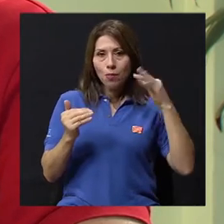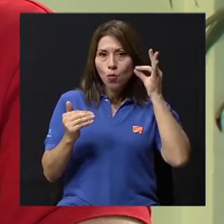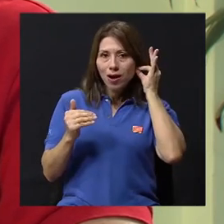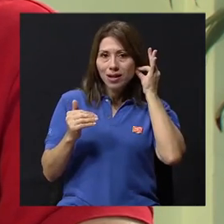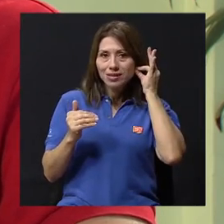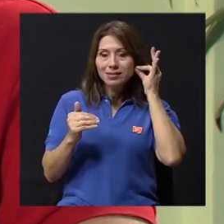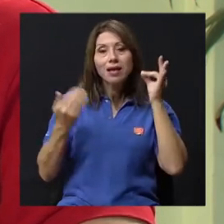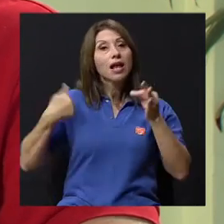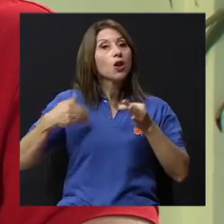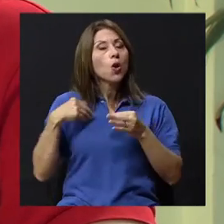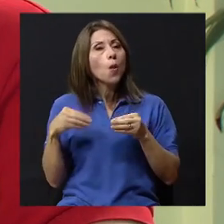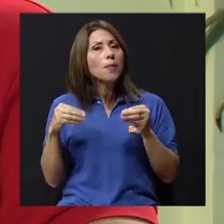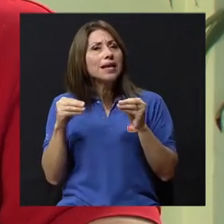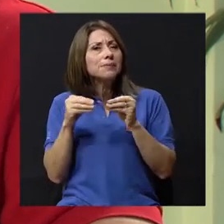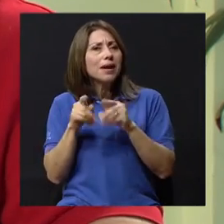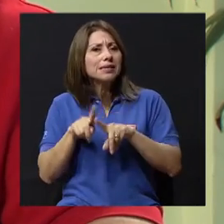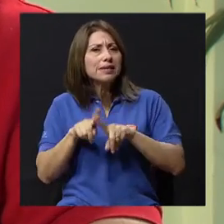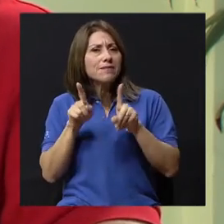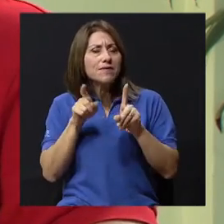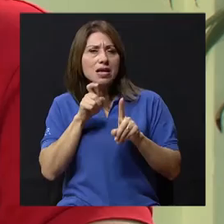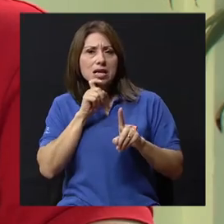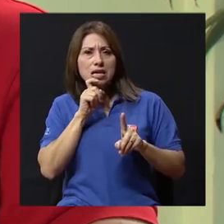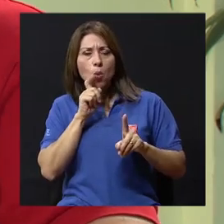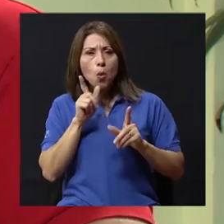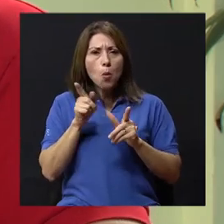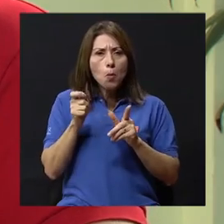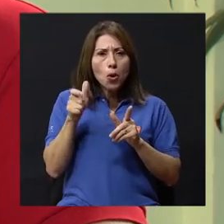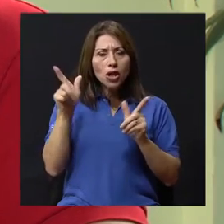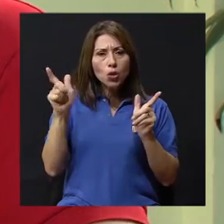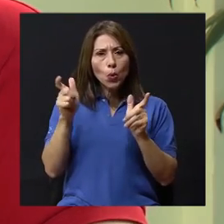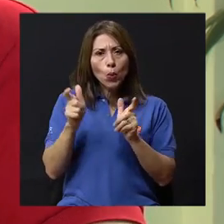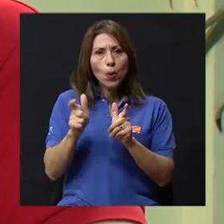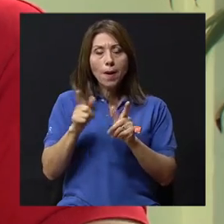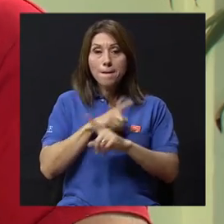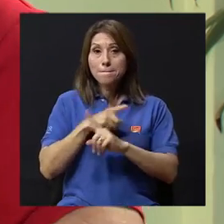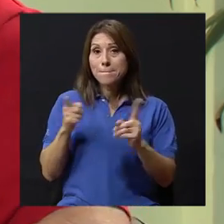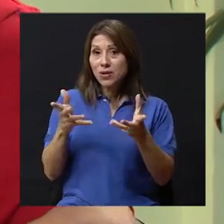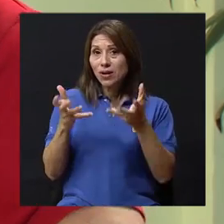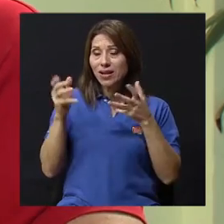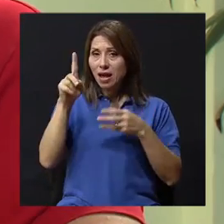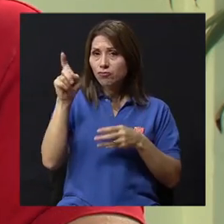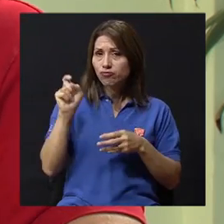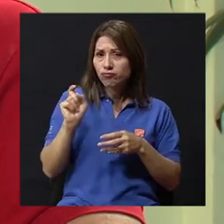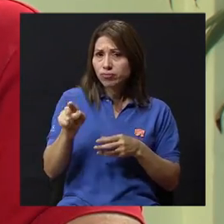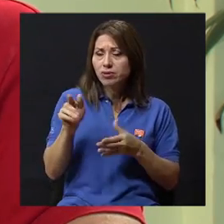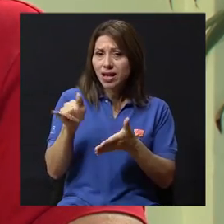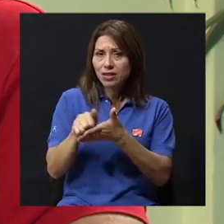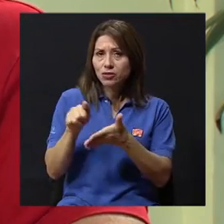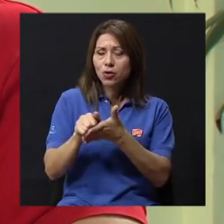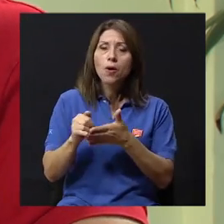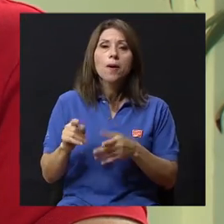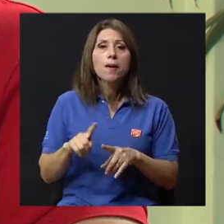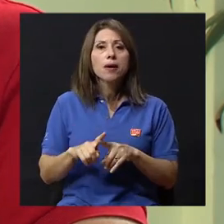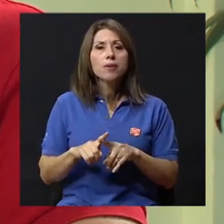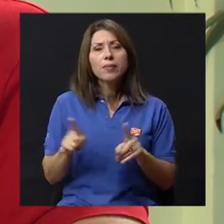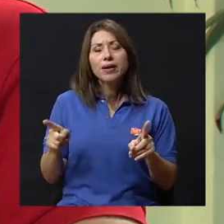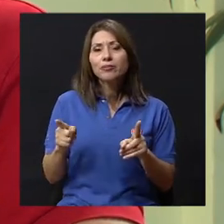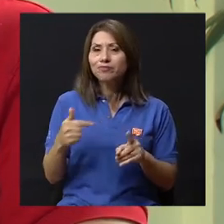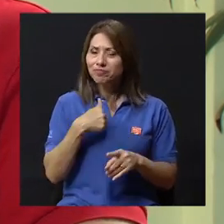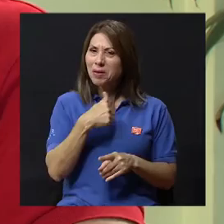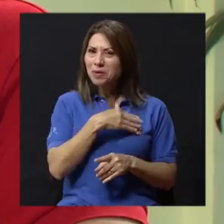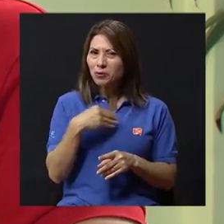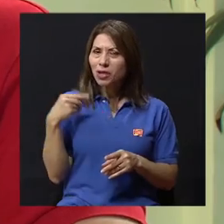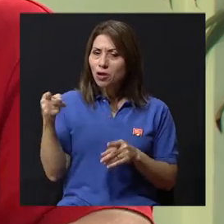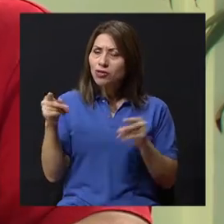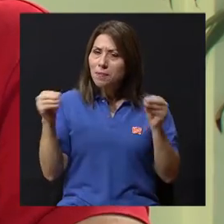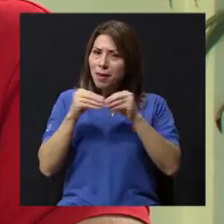es más sutil. Entonces, quería tal vez iniciar preguntándole eso, pero ahora que usted lo enfoca desde ese marco, pues